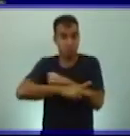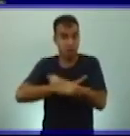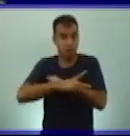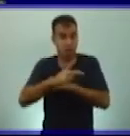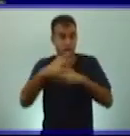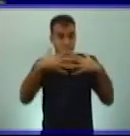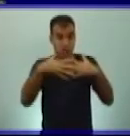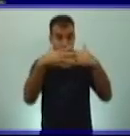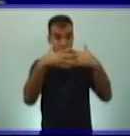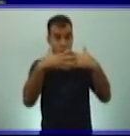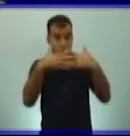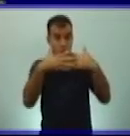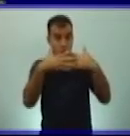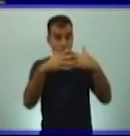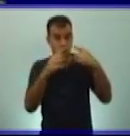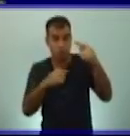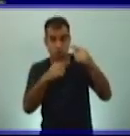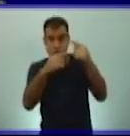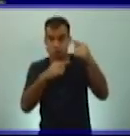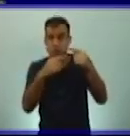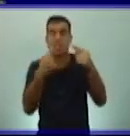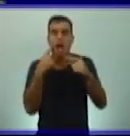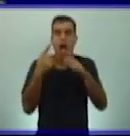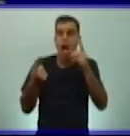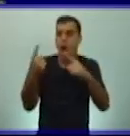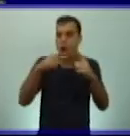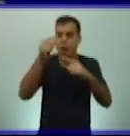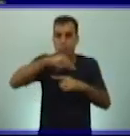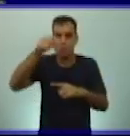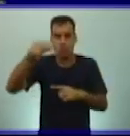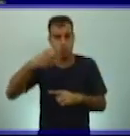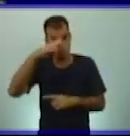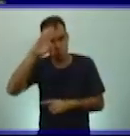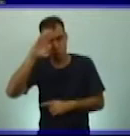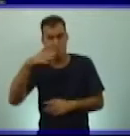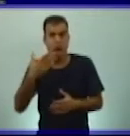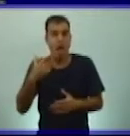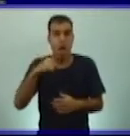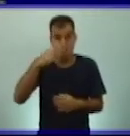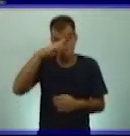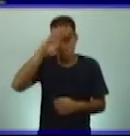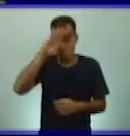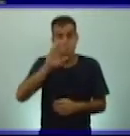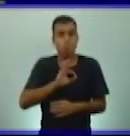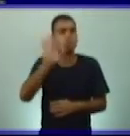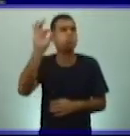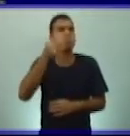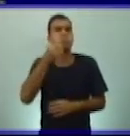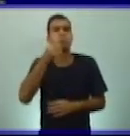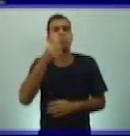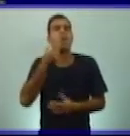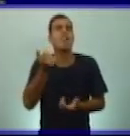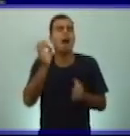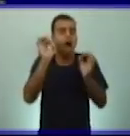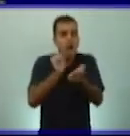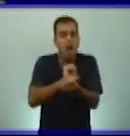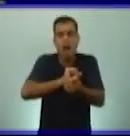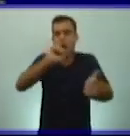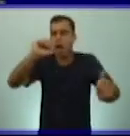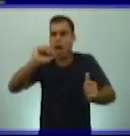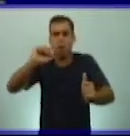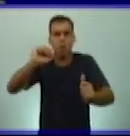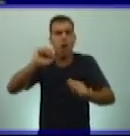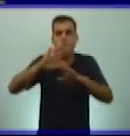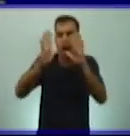Unidos, se basaron algunos intelectuales cubanos para recalcar que nuestro país jamás podrá ser verdaderamente libre política